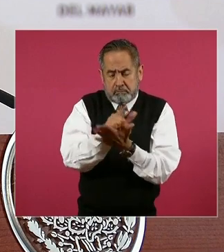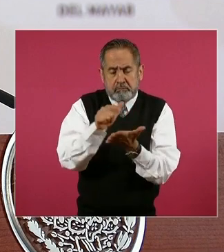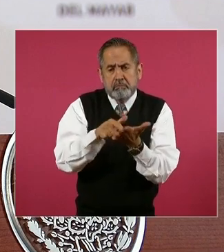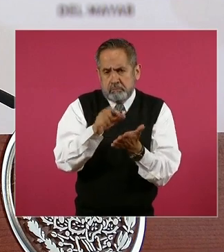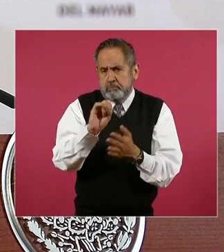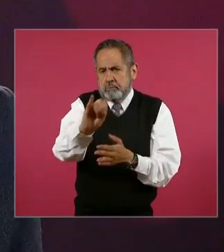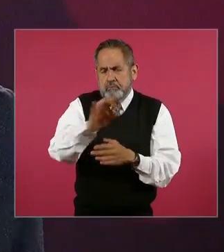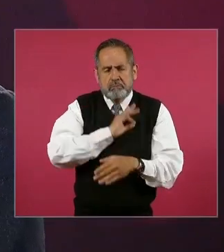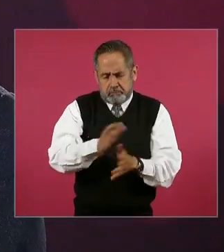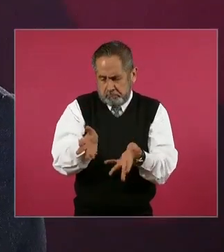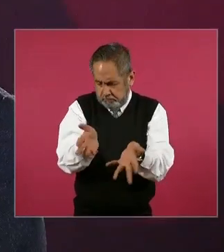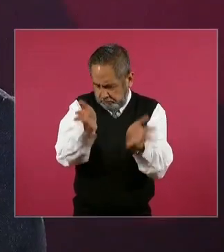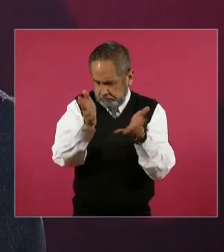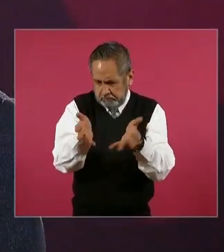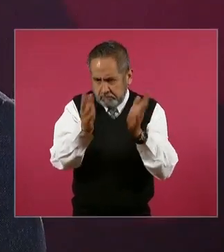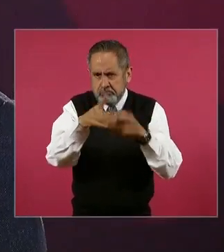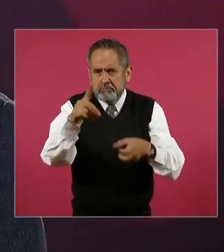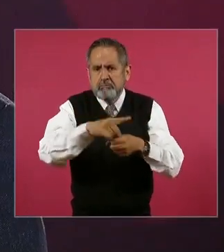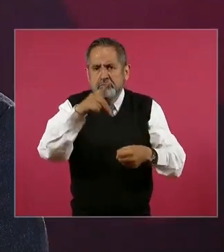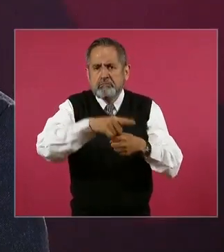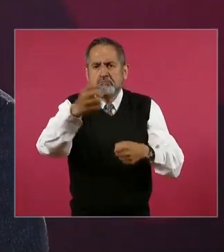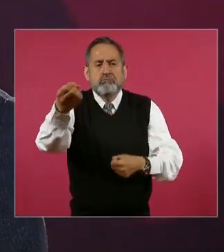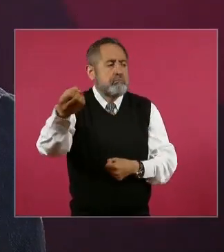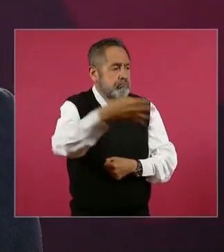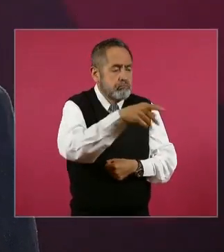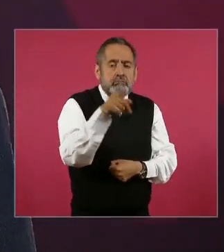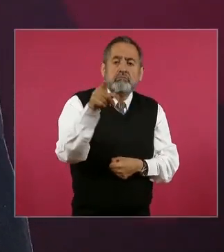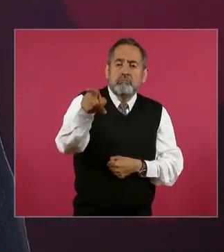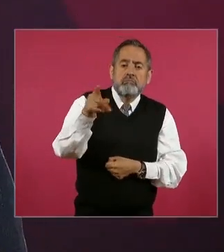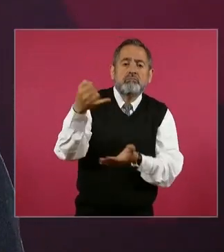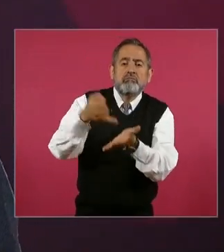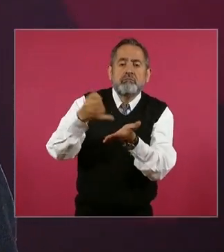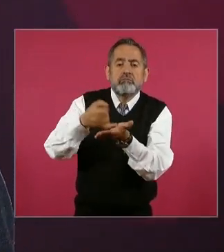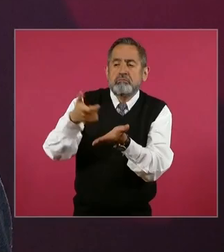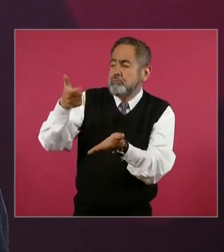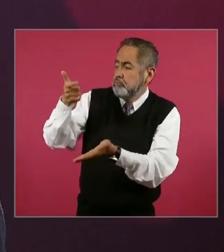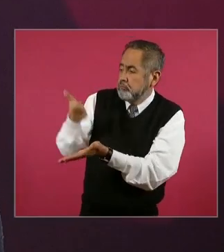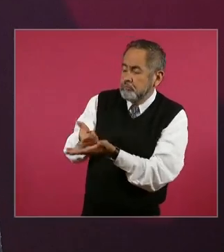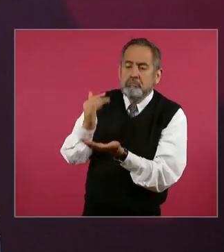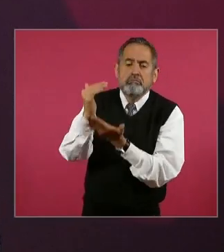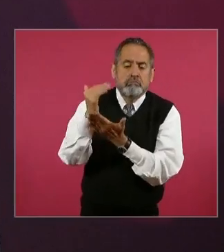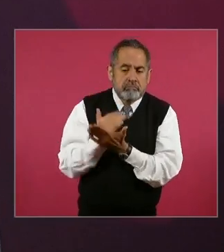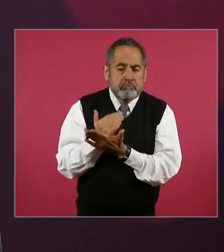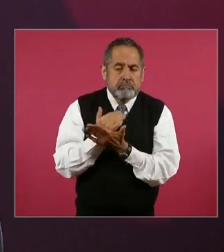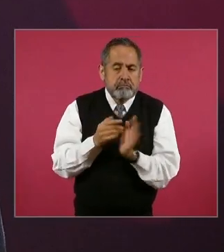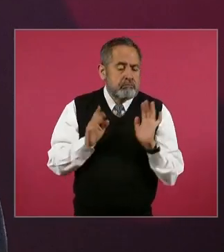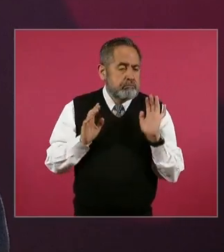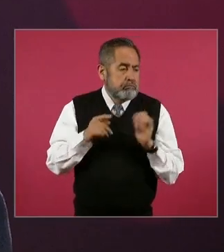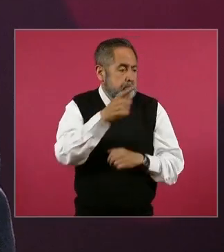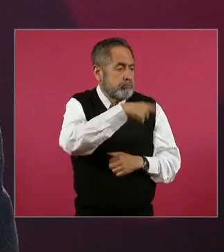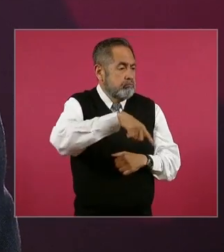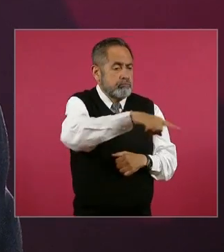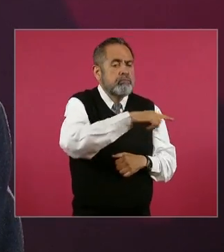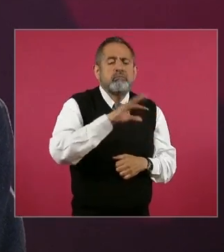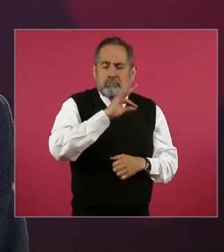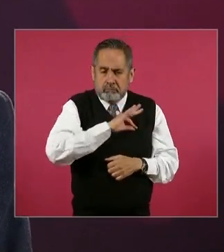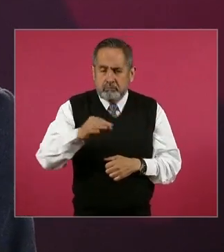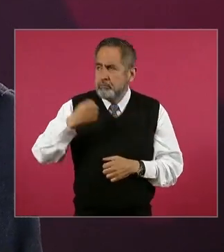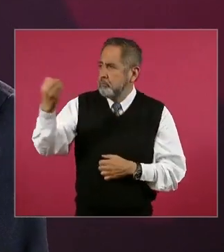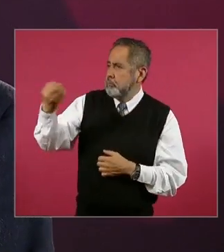de organismos sin fines de lucros sin fines de lucro que pueden